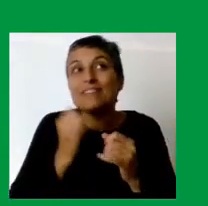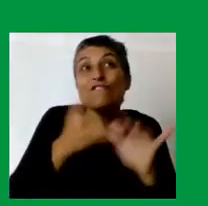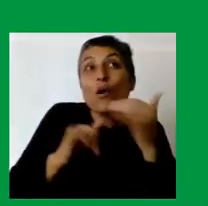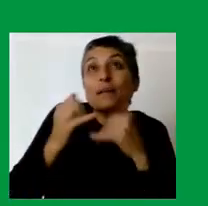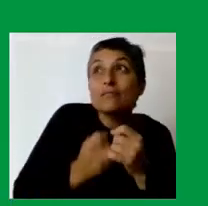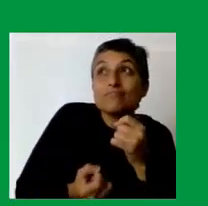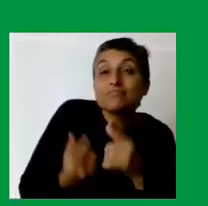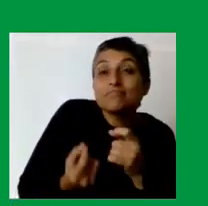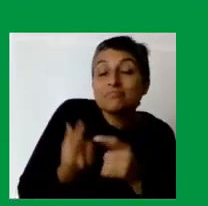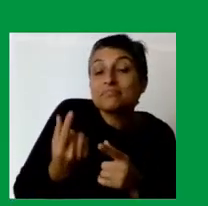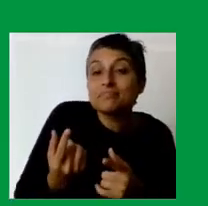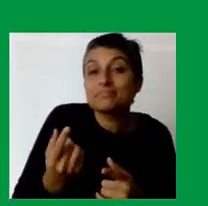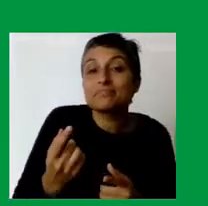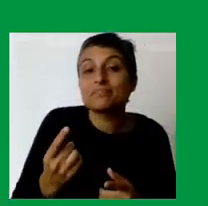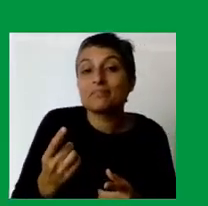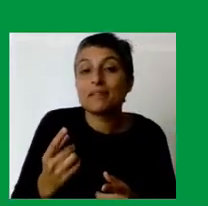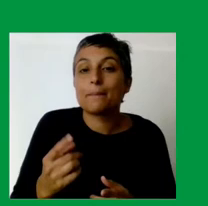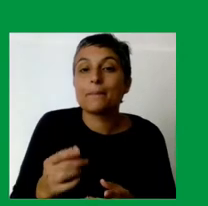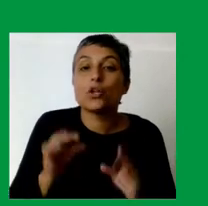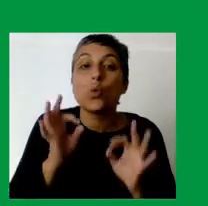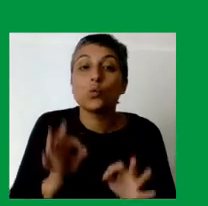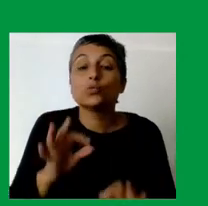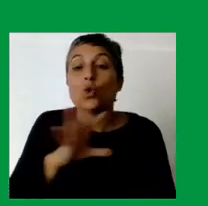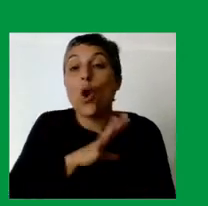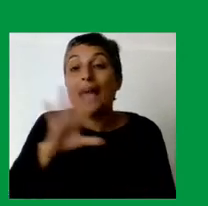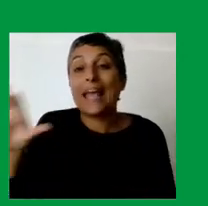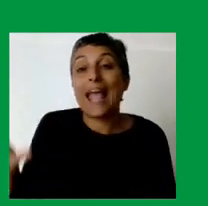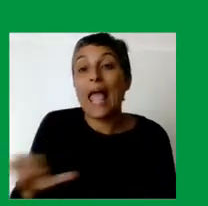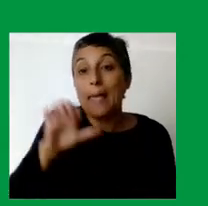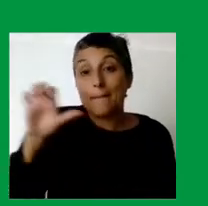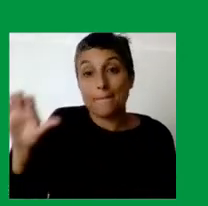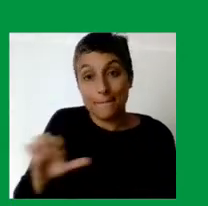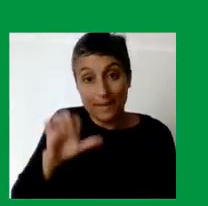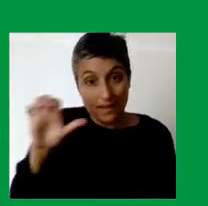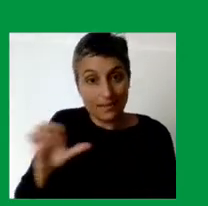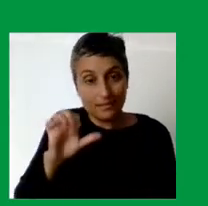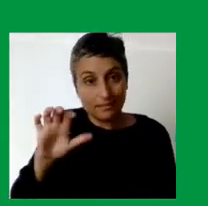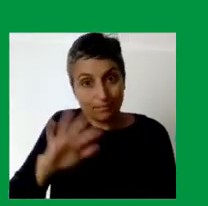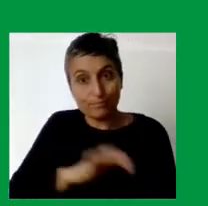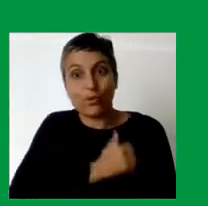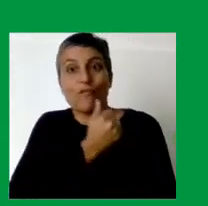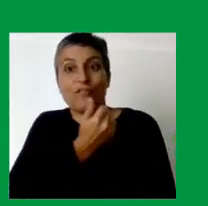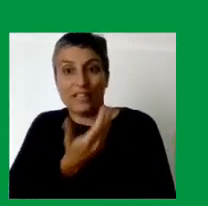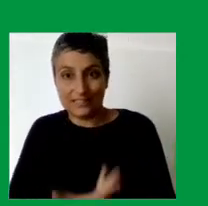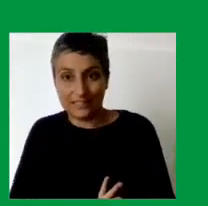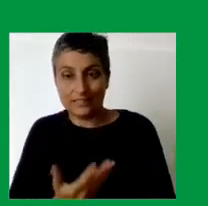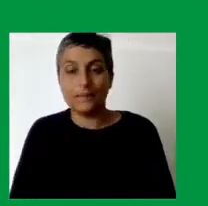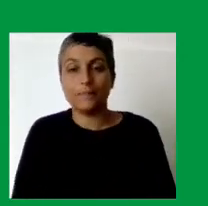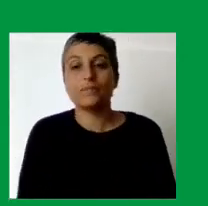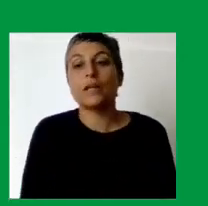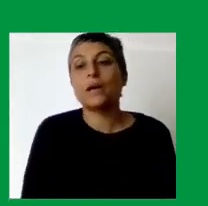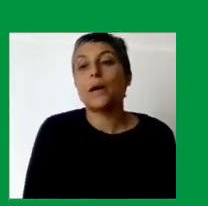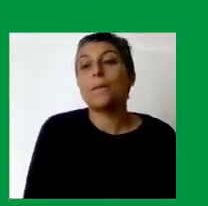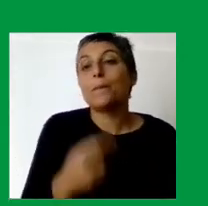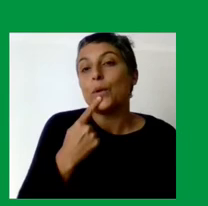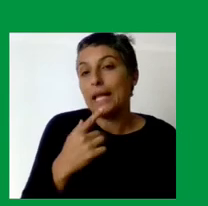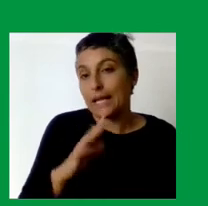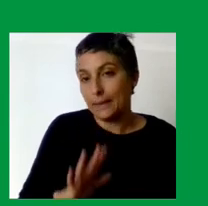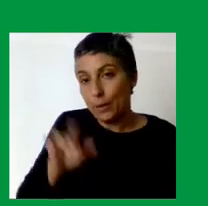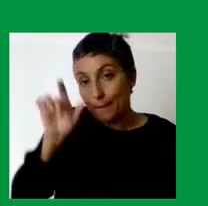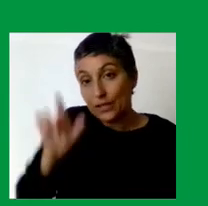son explotados por estas mega empresas que están detrás, ¿no? Como yo decía, bueno, cuando uno se baja una